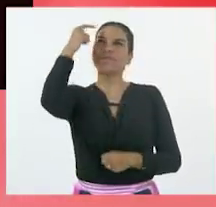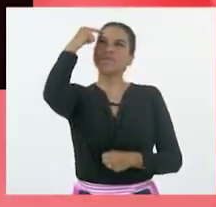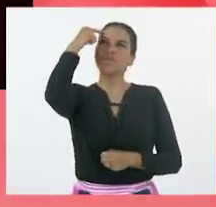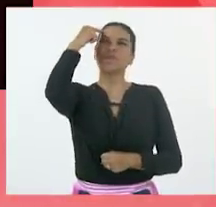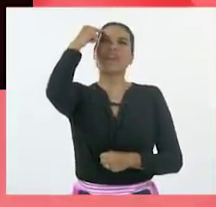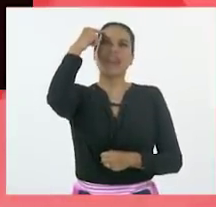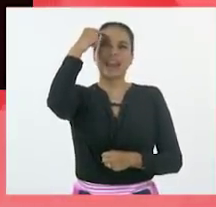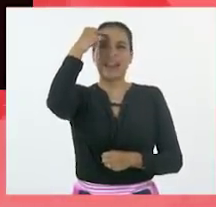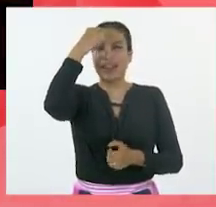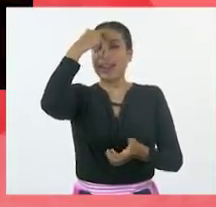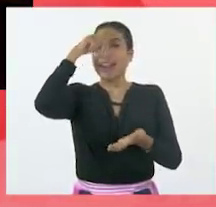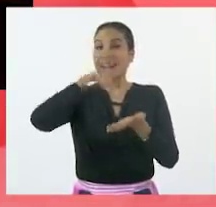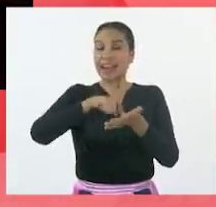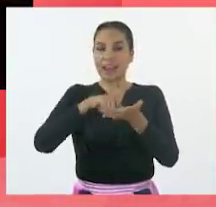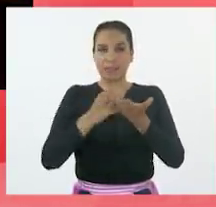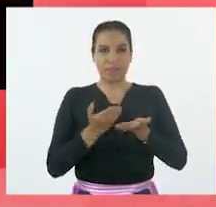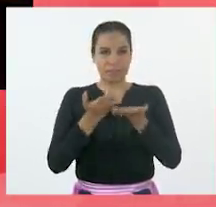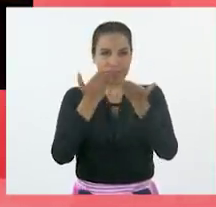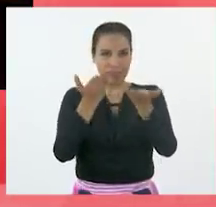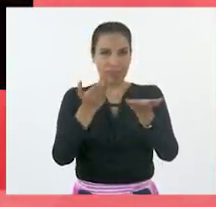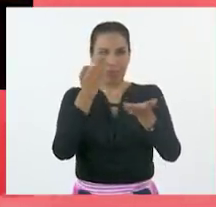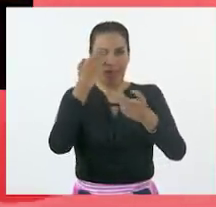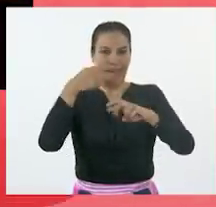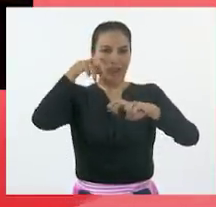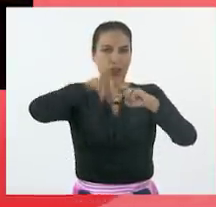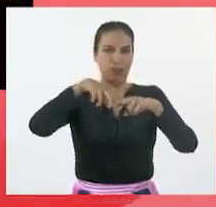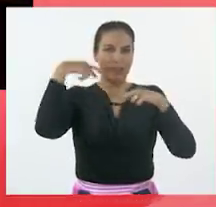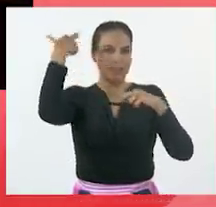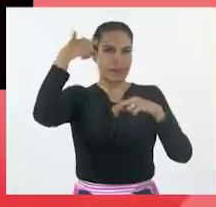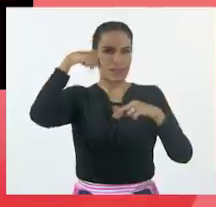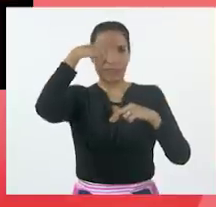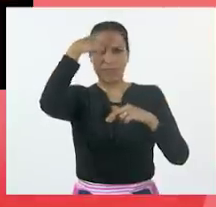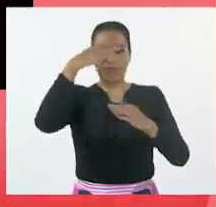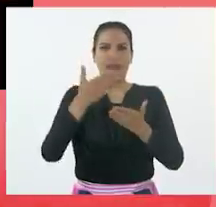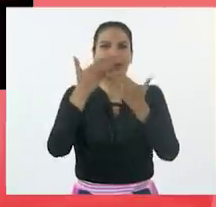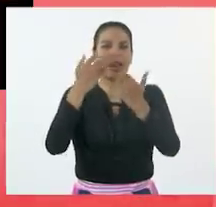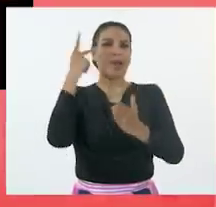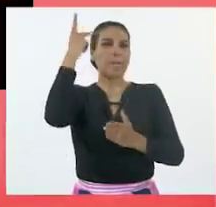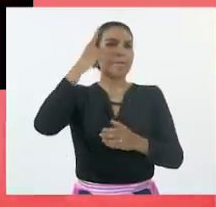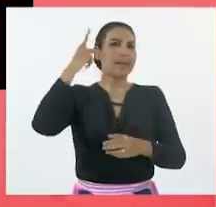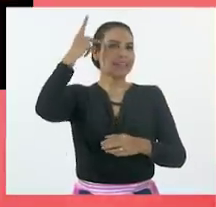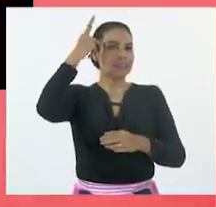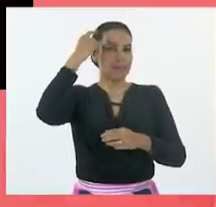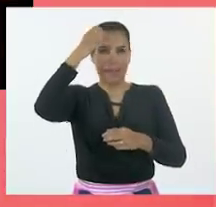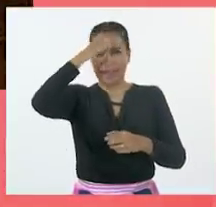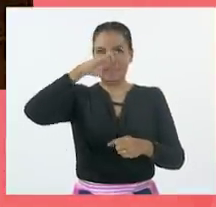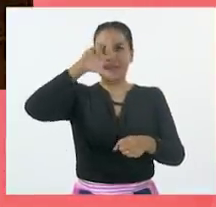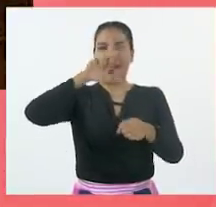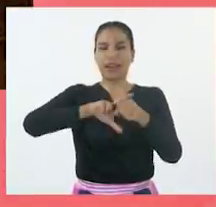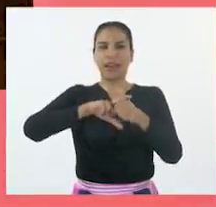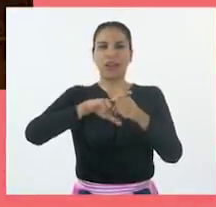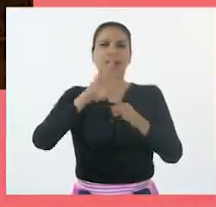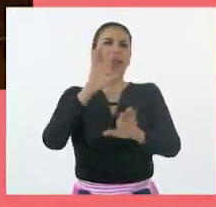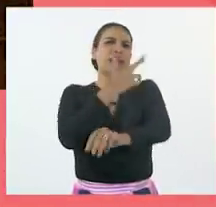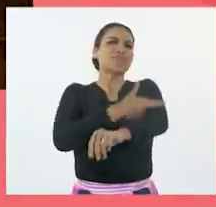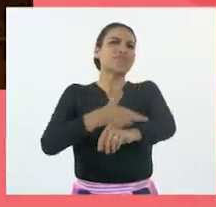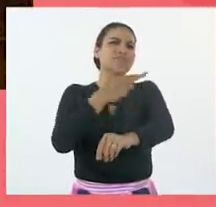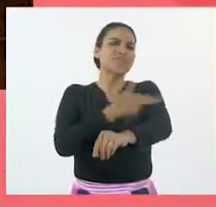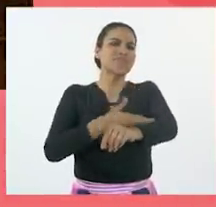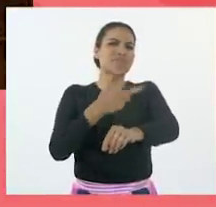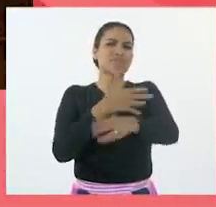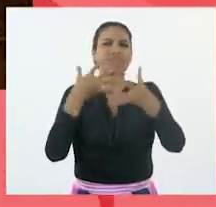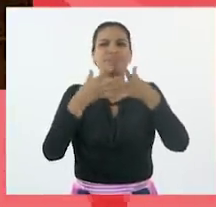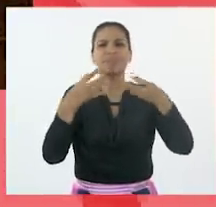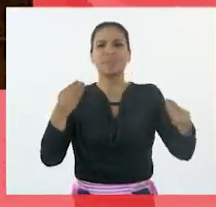que ofreciendo el trono de México a un príncipe extranjero se iba a solucionar